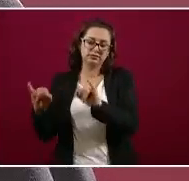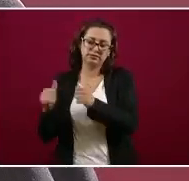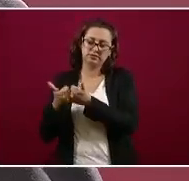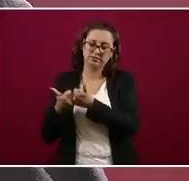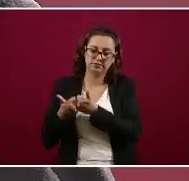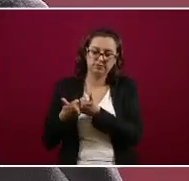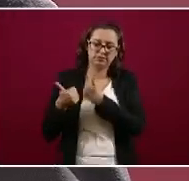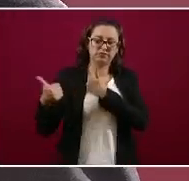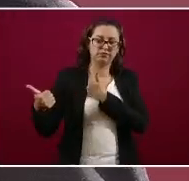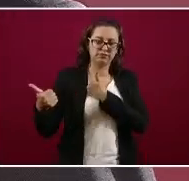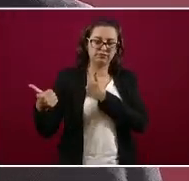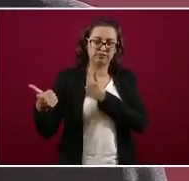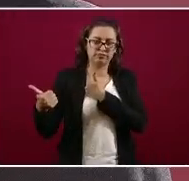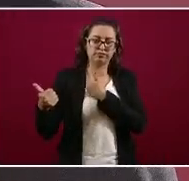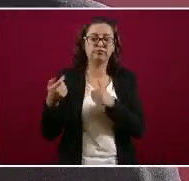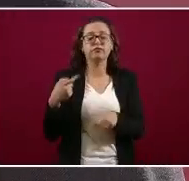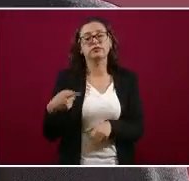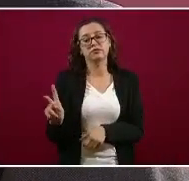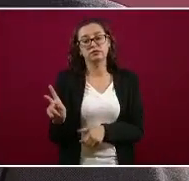política